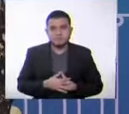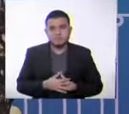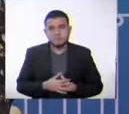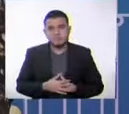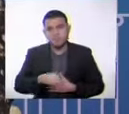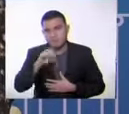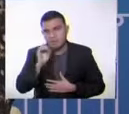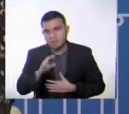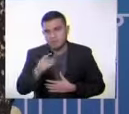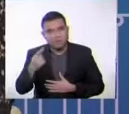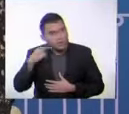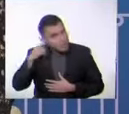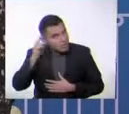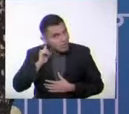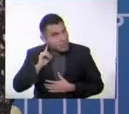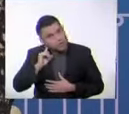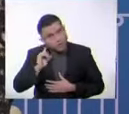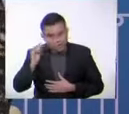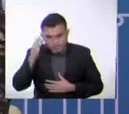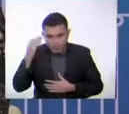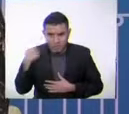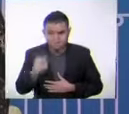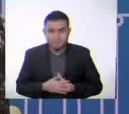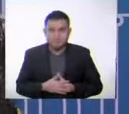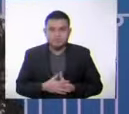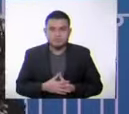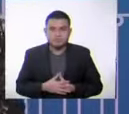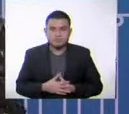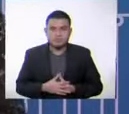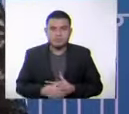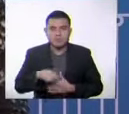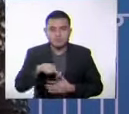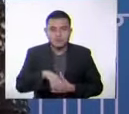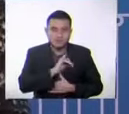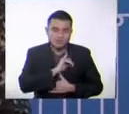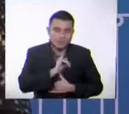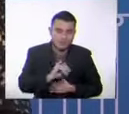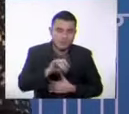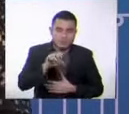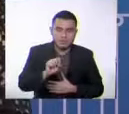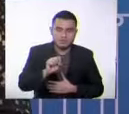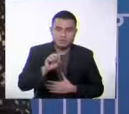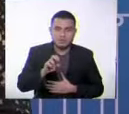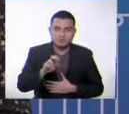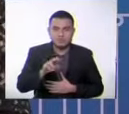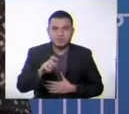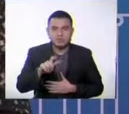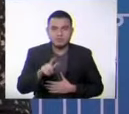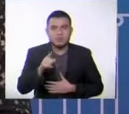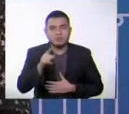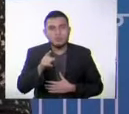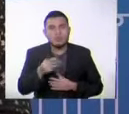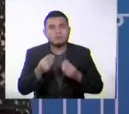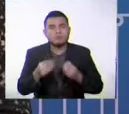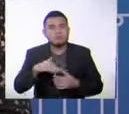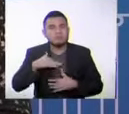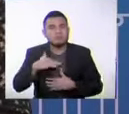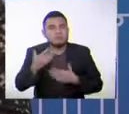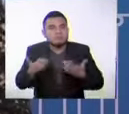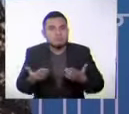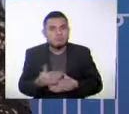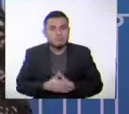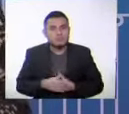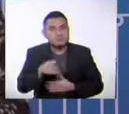define hombre o mujer. Y esa parte de identidad sexual es cómo tú te sientes, cómo tú te percibes, cómo